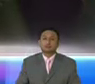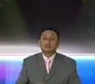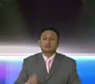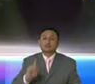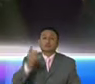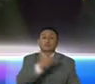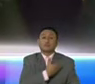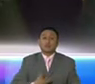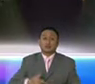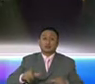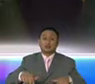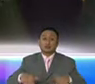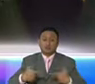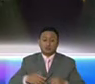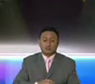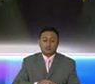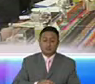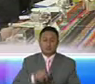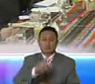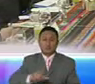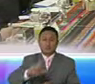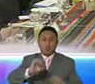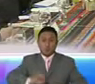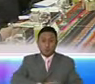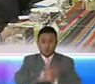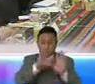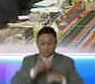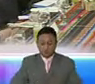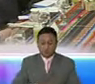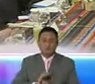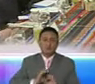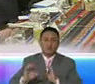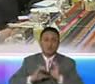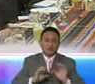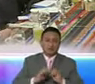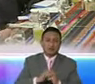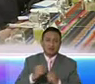primer mandatario Lenín Moreno la mañana de este lunes, durante un conversatorio